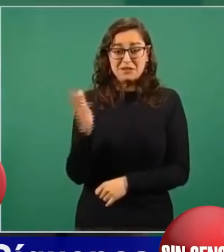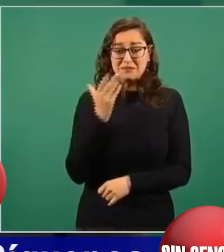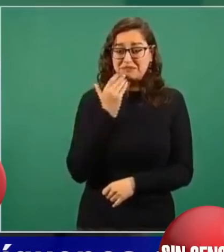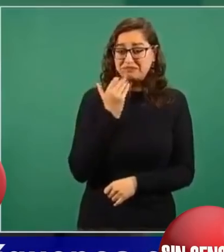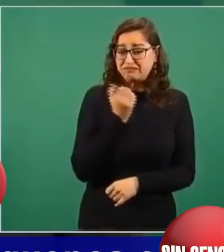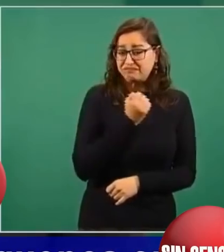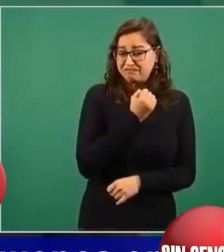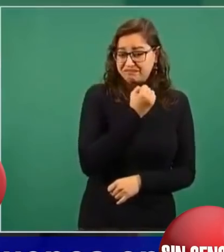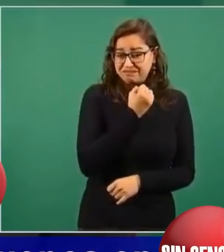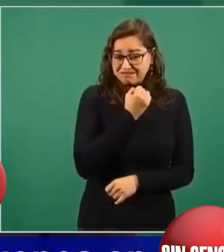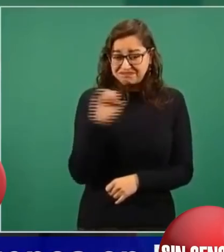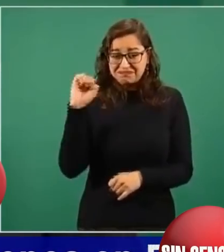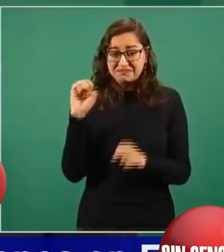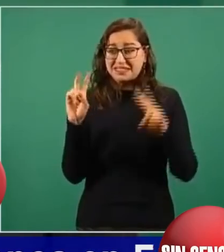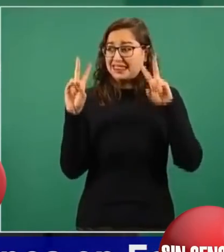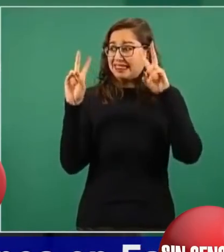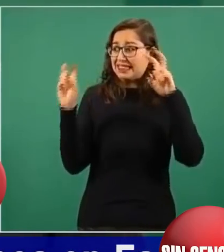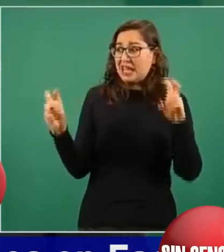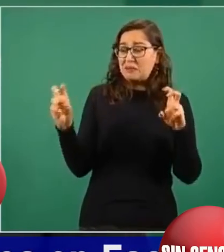especializada,